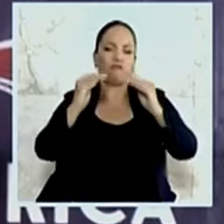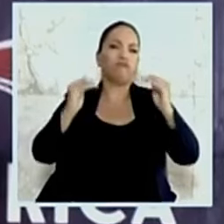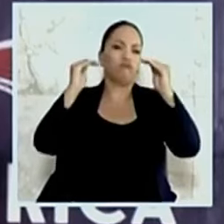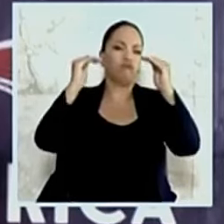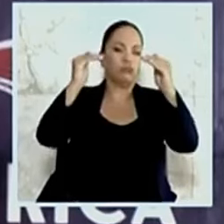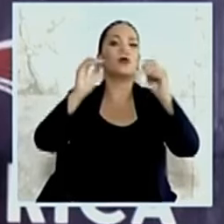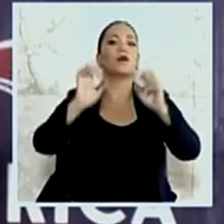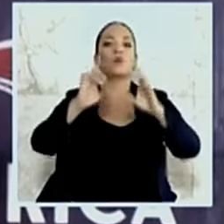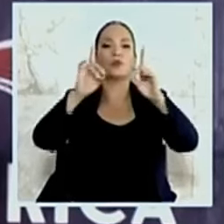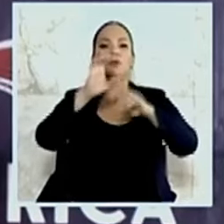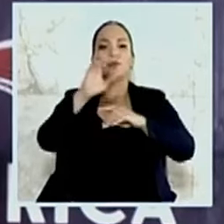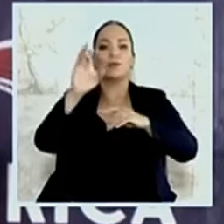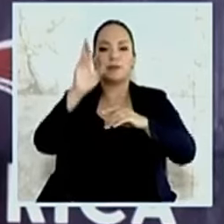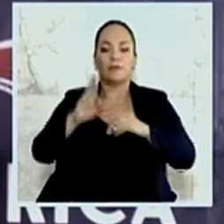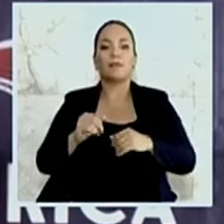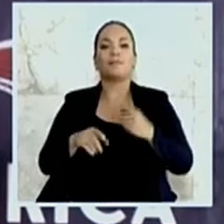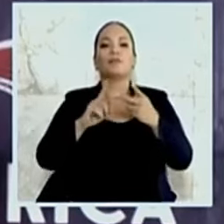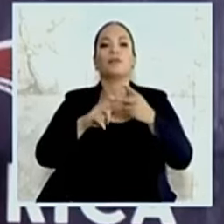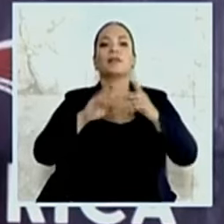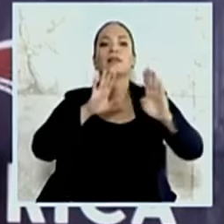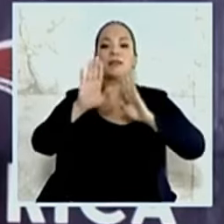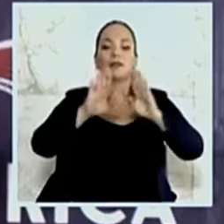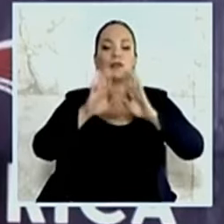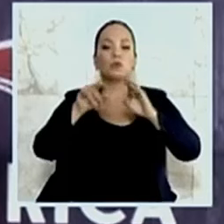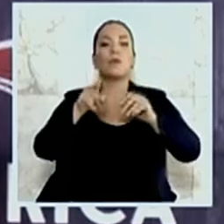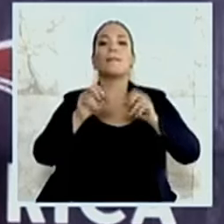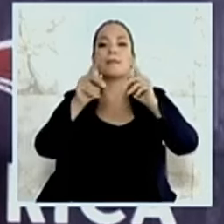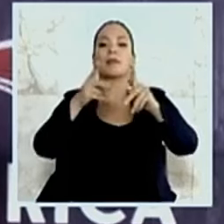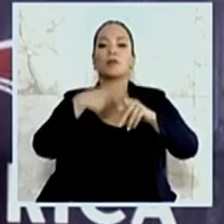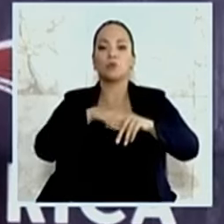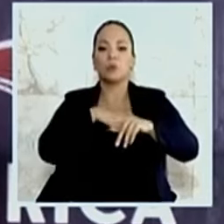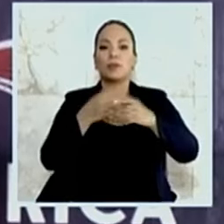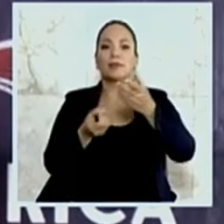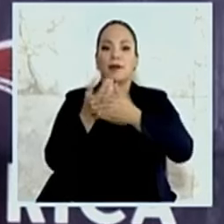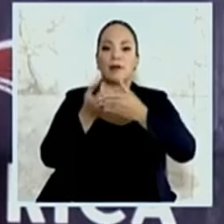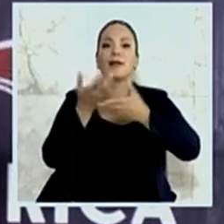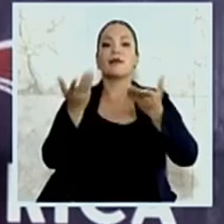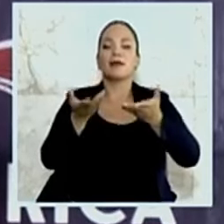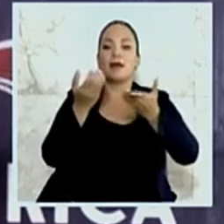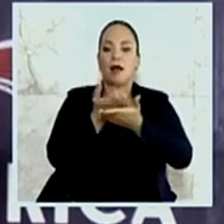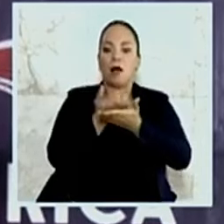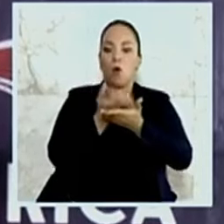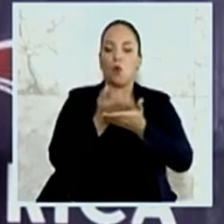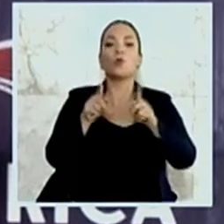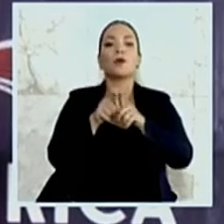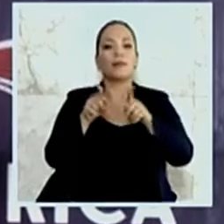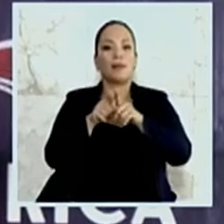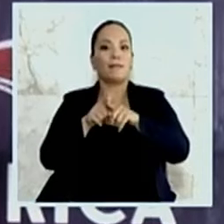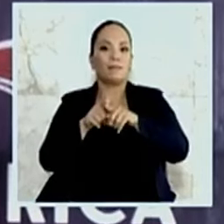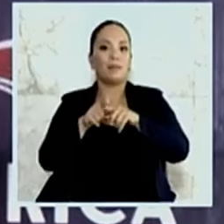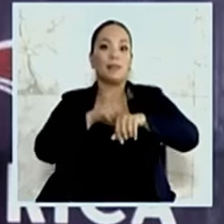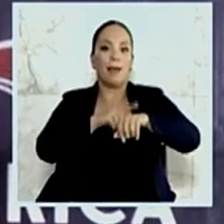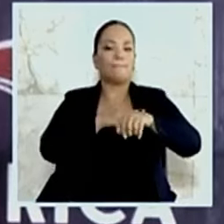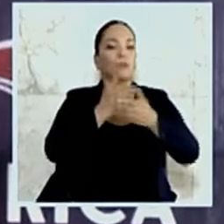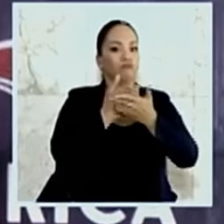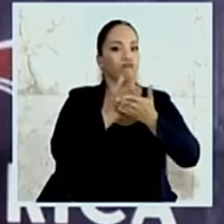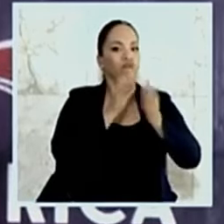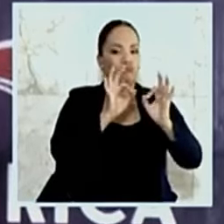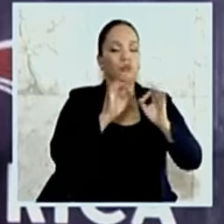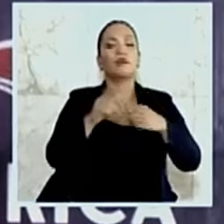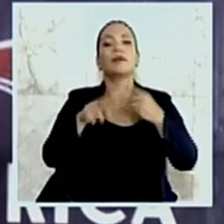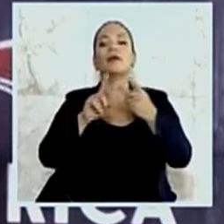que nosotros afectemos a los estudiantes. Eso significa que damos un salto de calidad en la educación de Costa